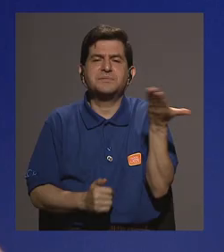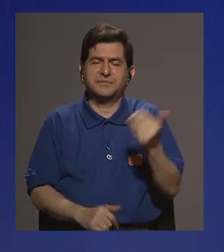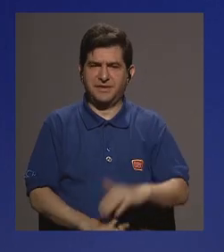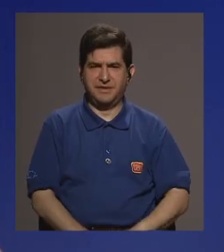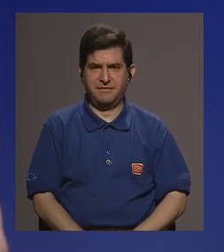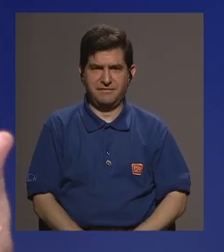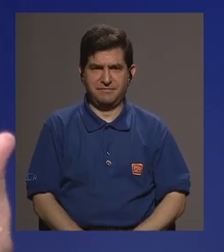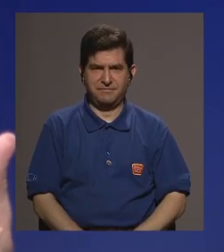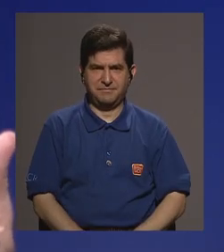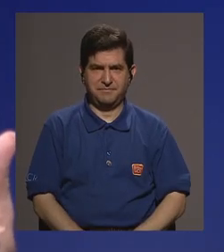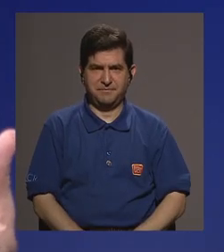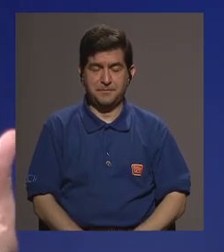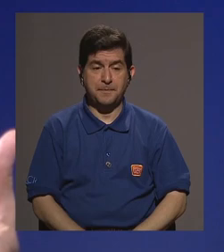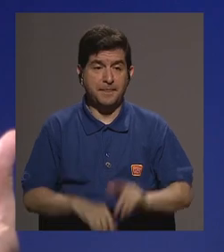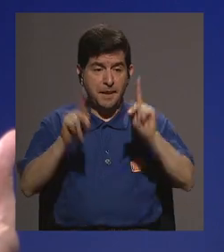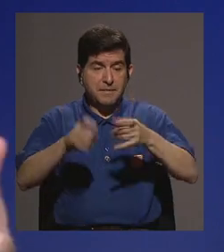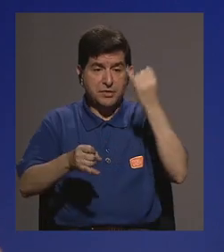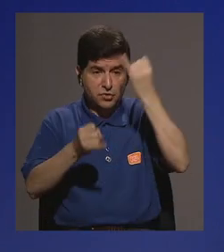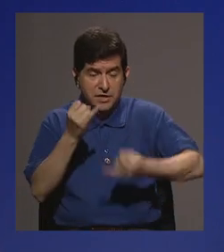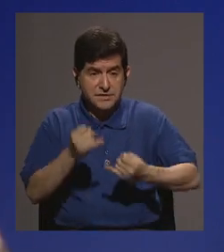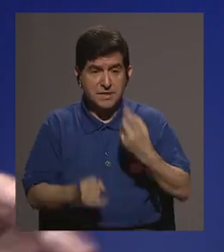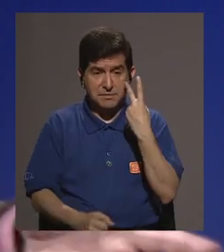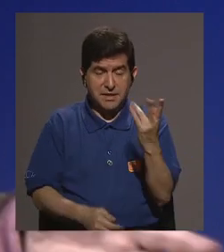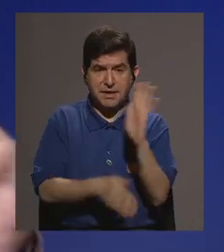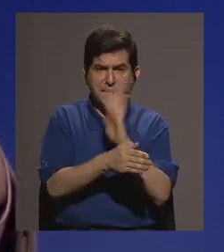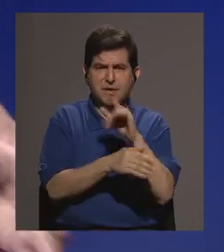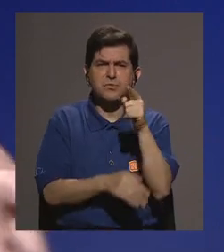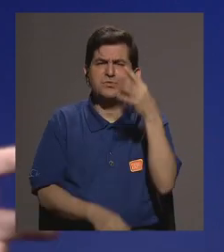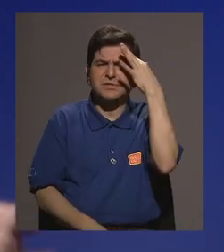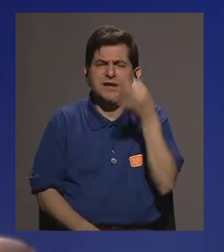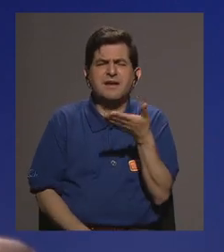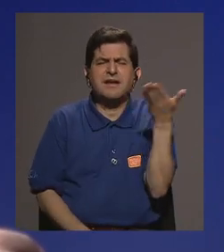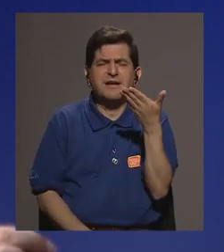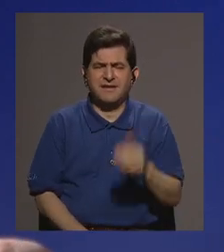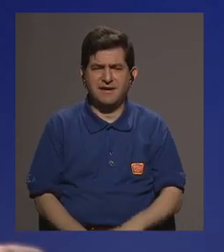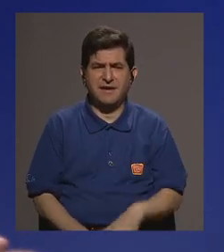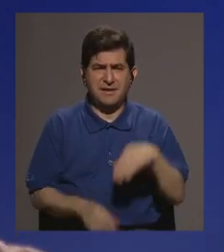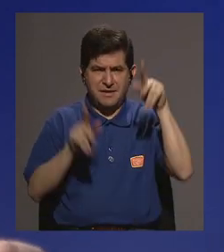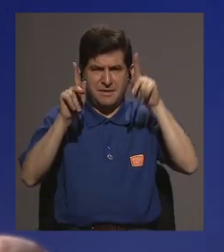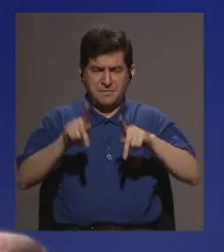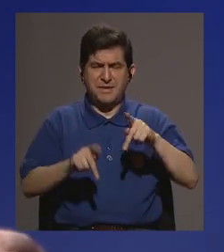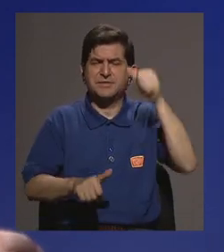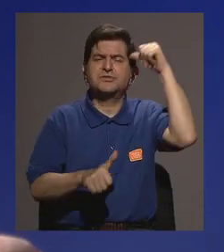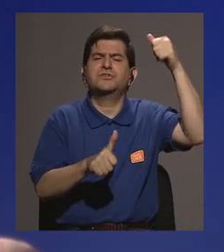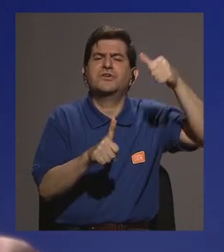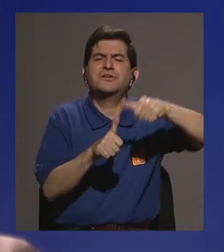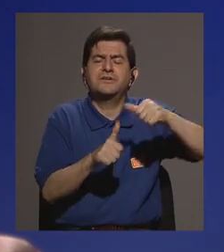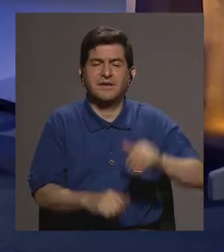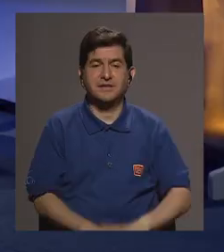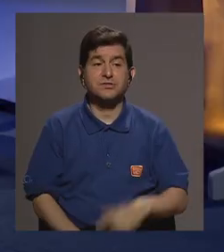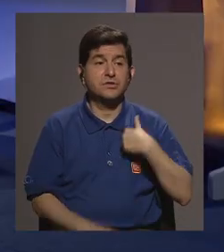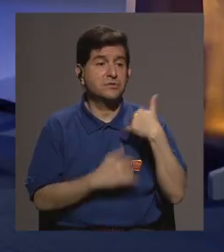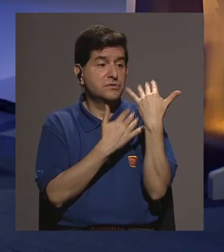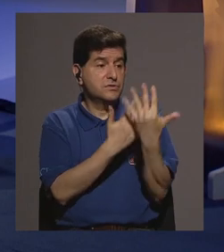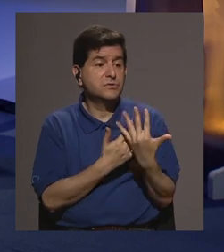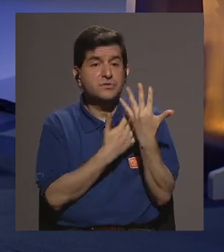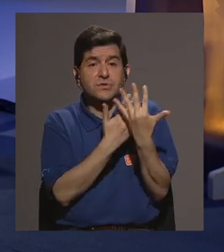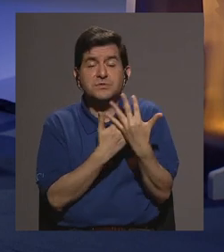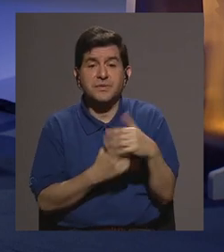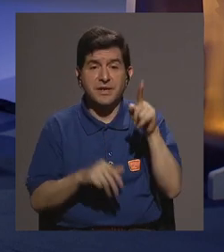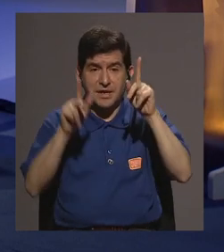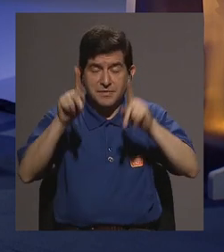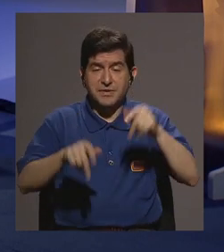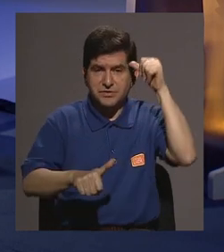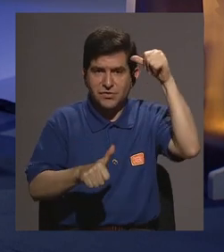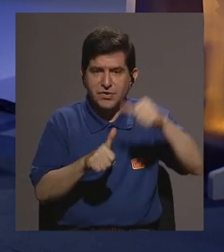que cuando las personas terminen de ver la película que espera de que se lleve pues lo que yo espero